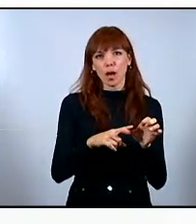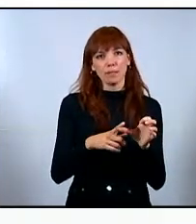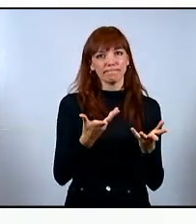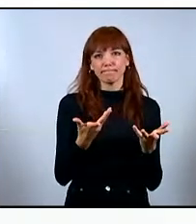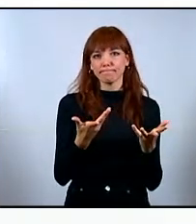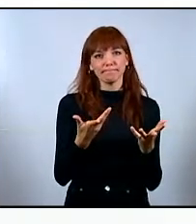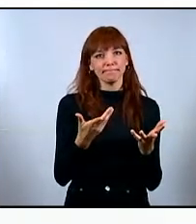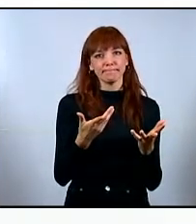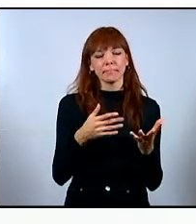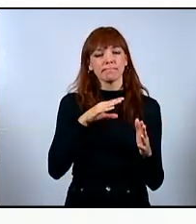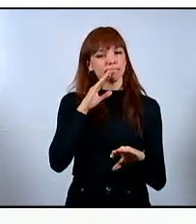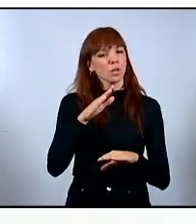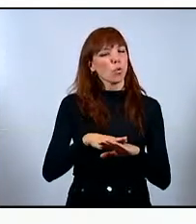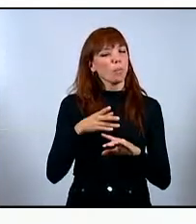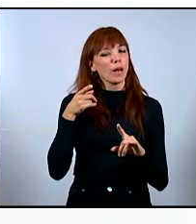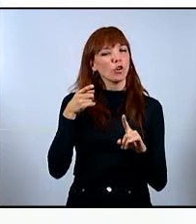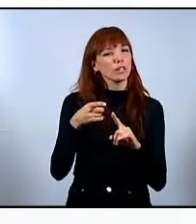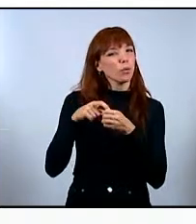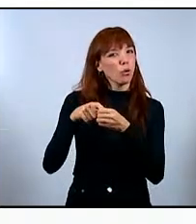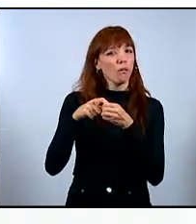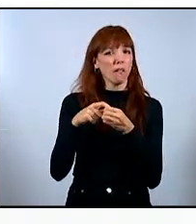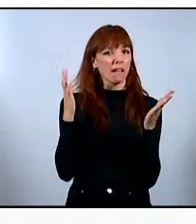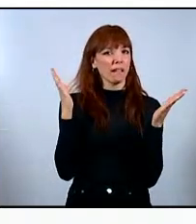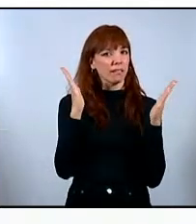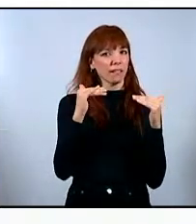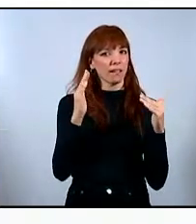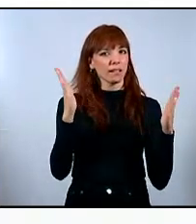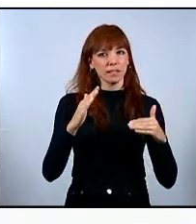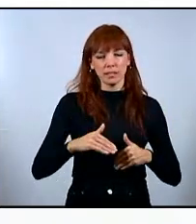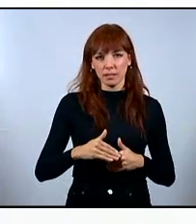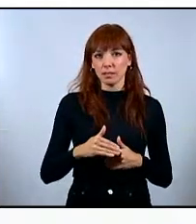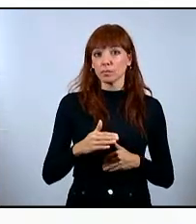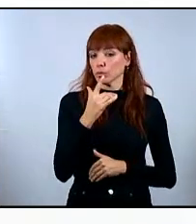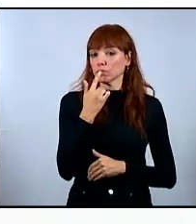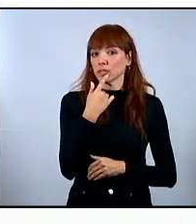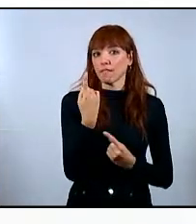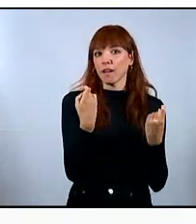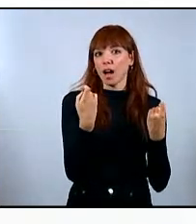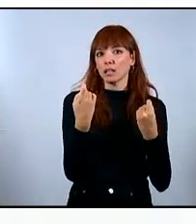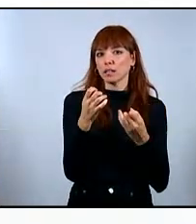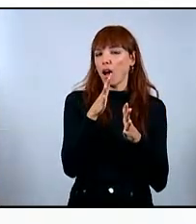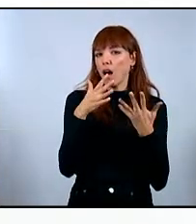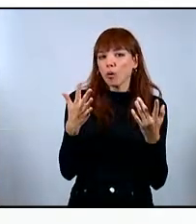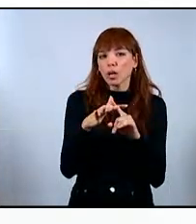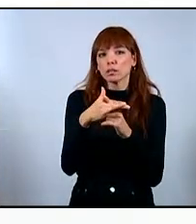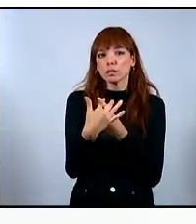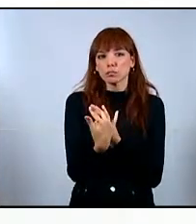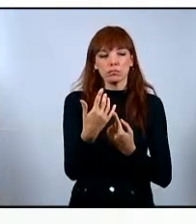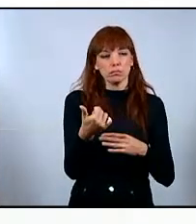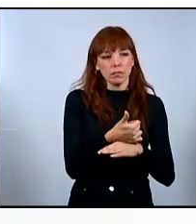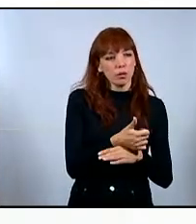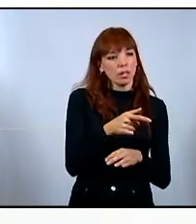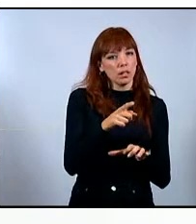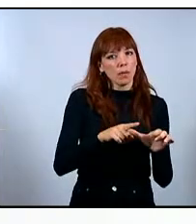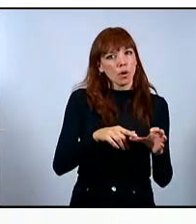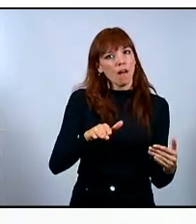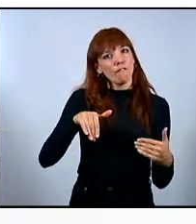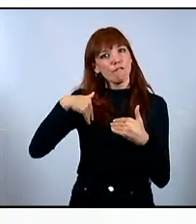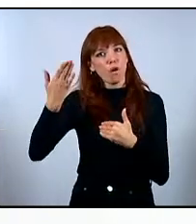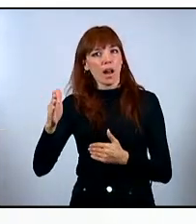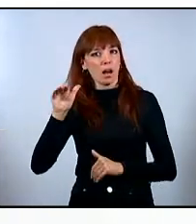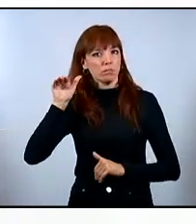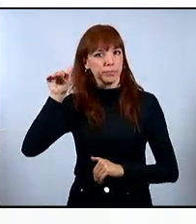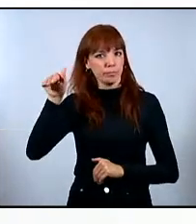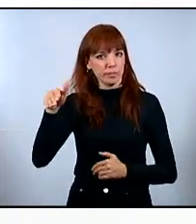cumpliendo con ese compromiso, con esa solidaridad que, como digo, es tan necesaria, solidaridad del pueblo extremeño fuera de nuestras